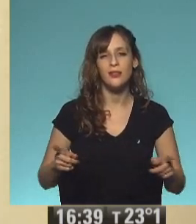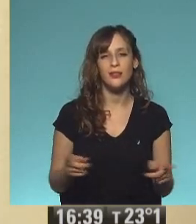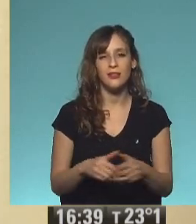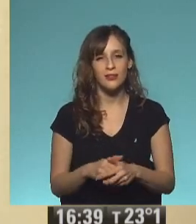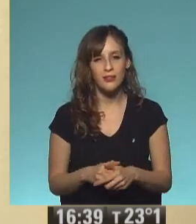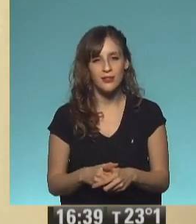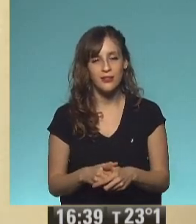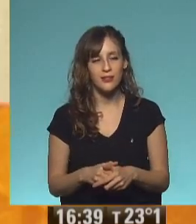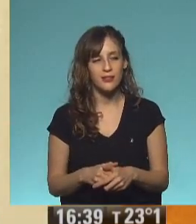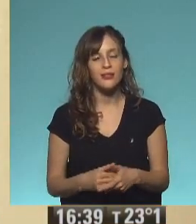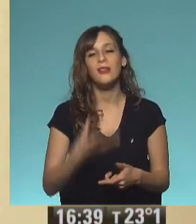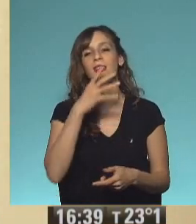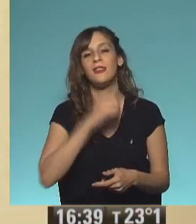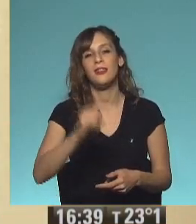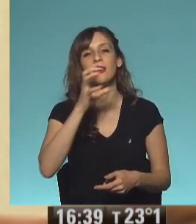para